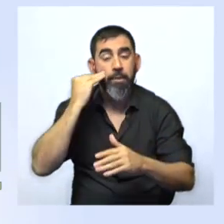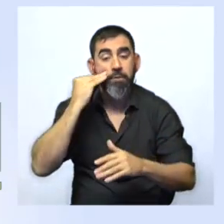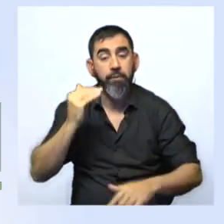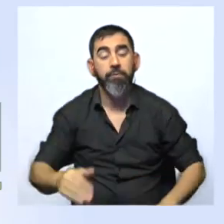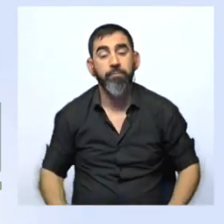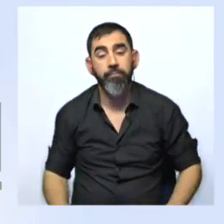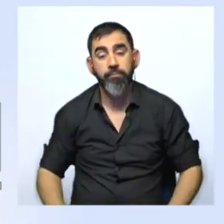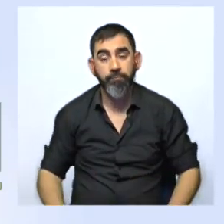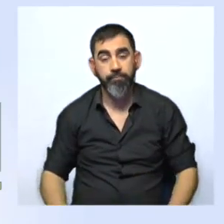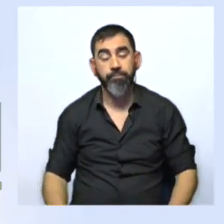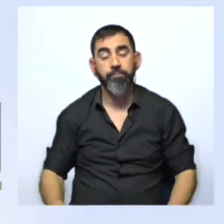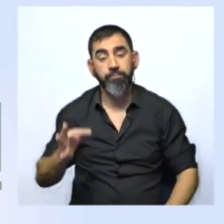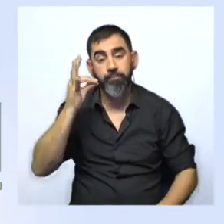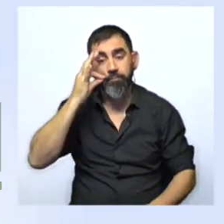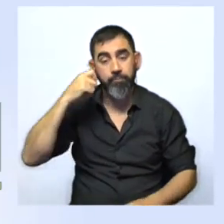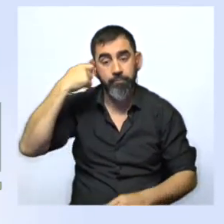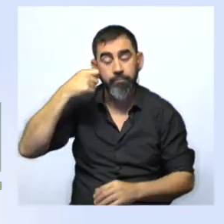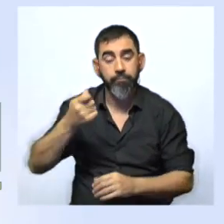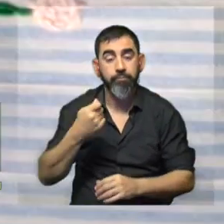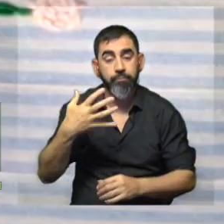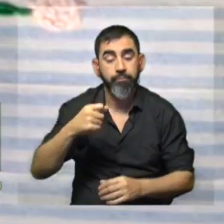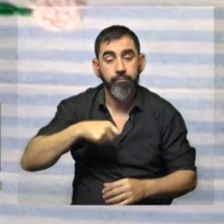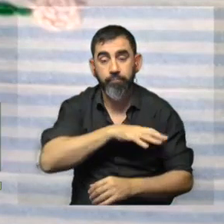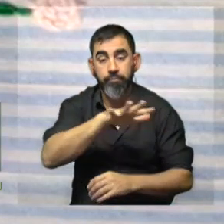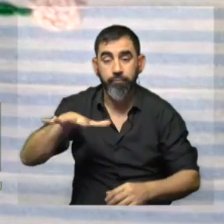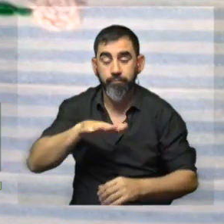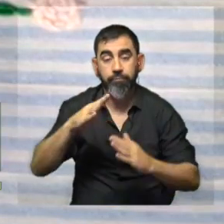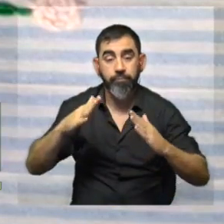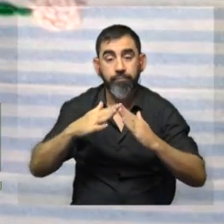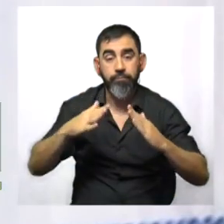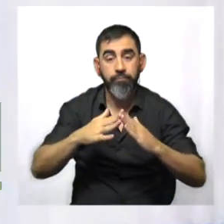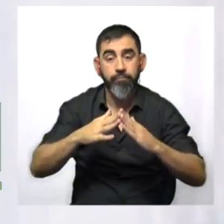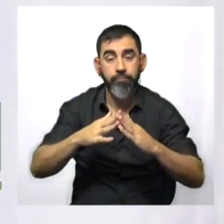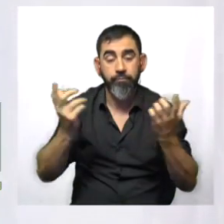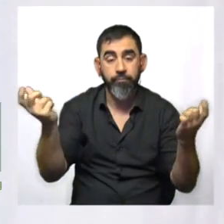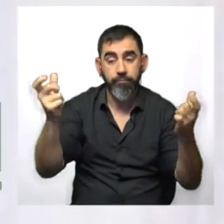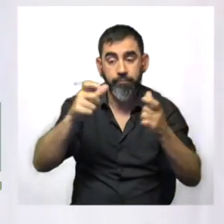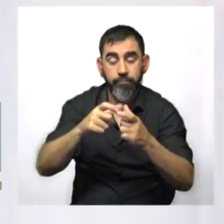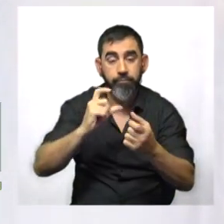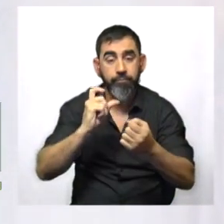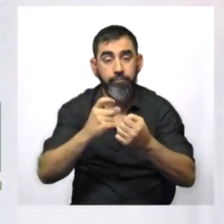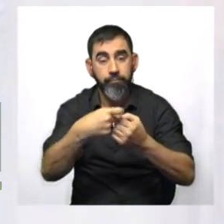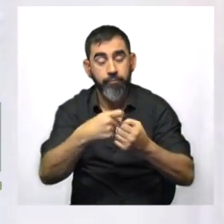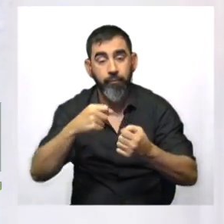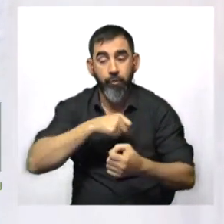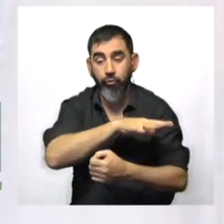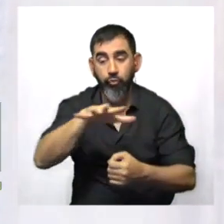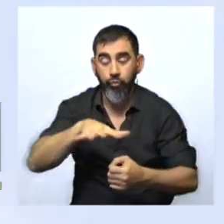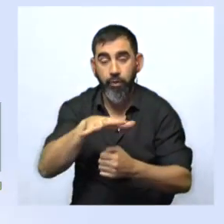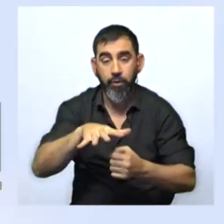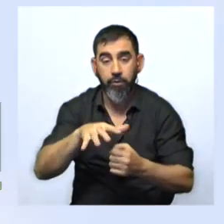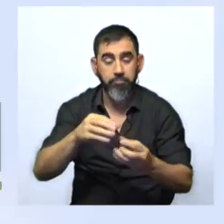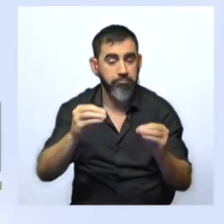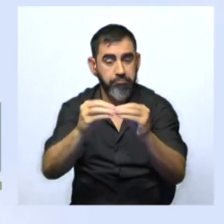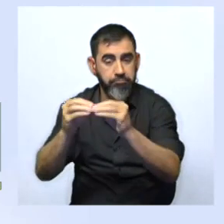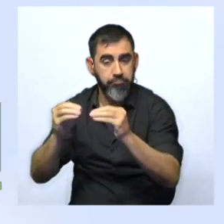Mercedes. El documental reconstruye el valor social que tenía su casa como lugar de reuniones sindicales, sociales y de